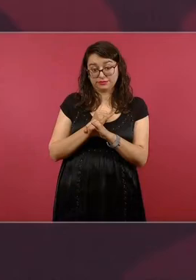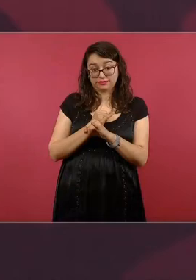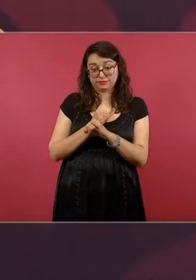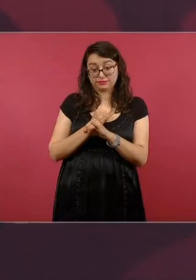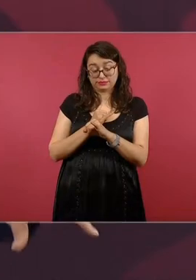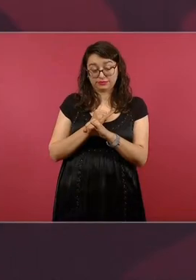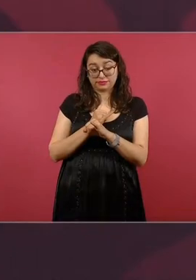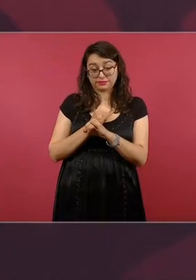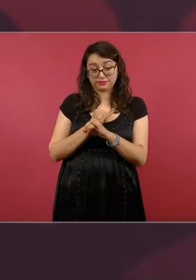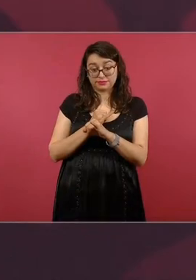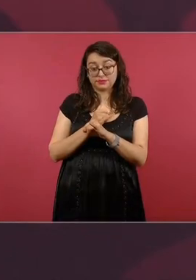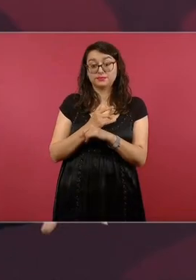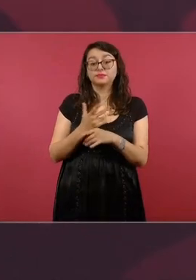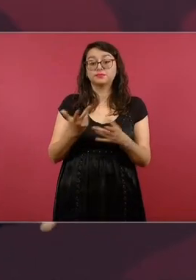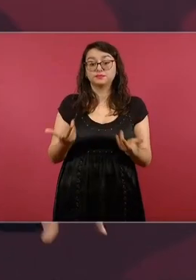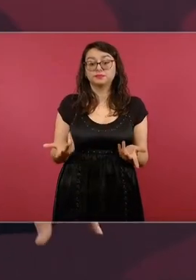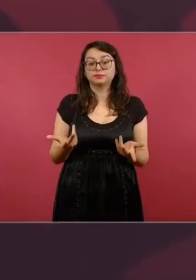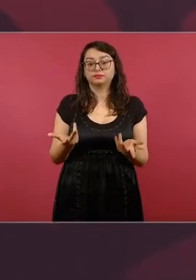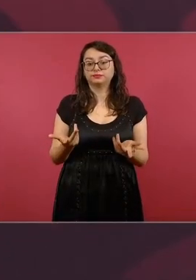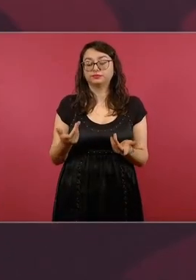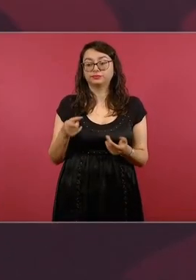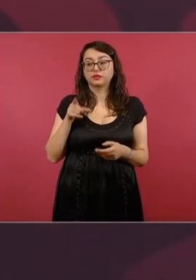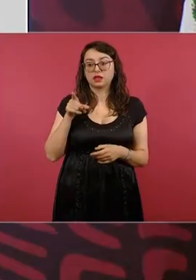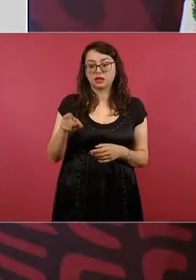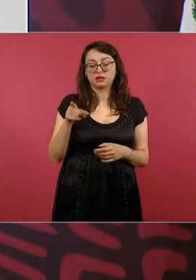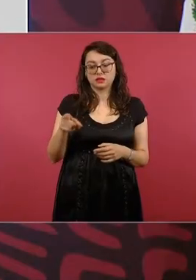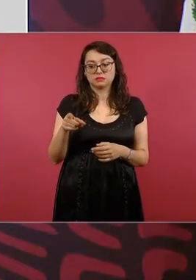Es nuestra soberanía.